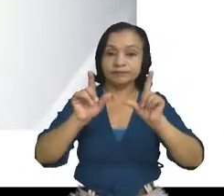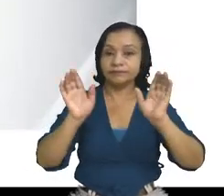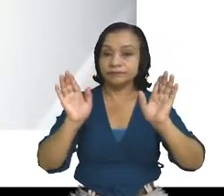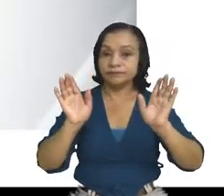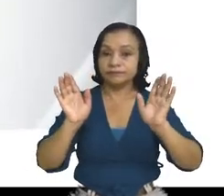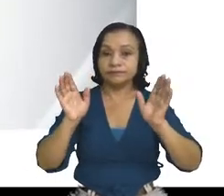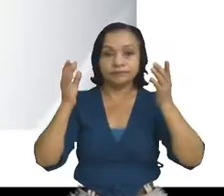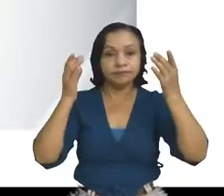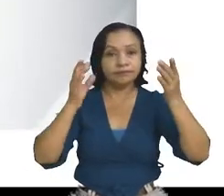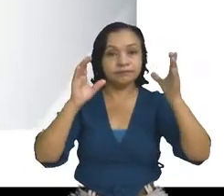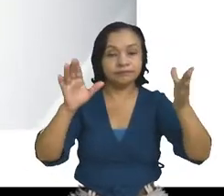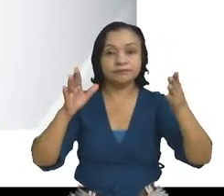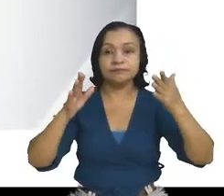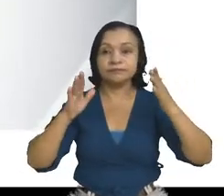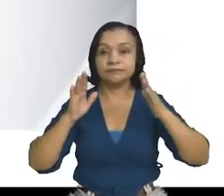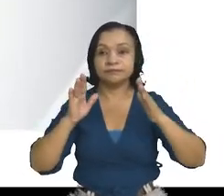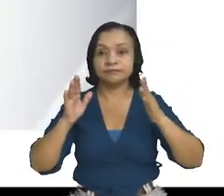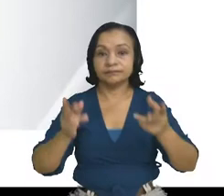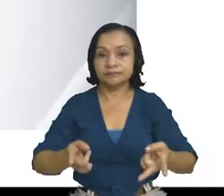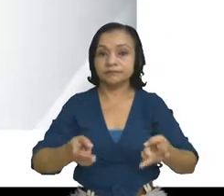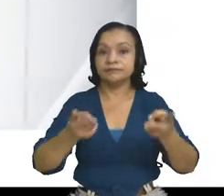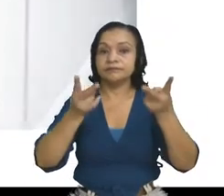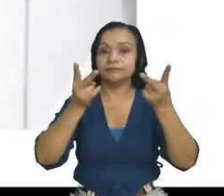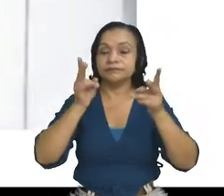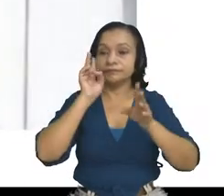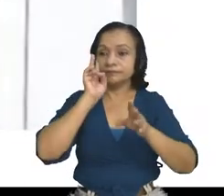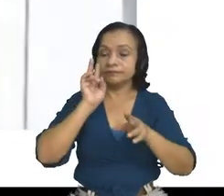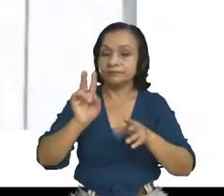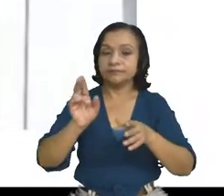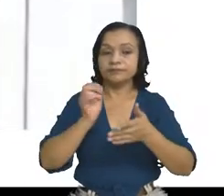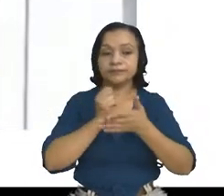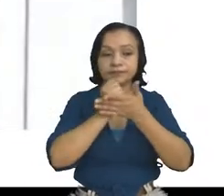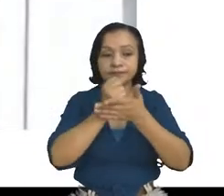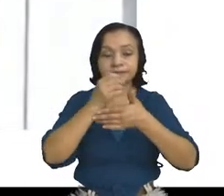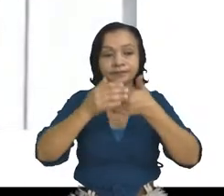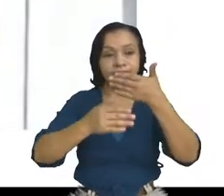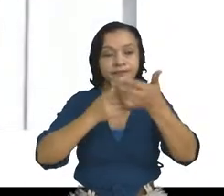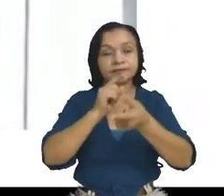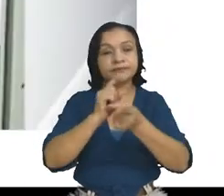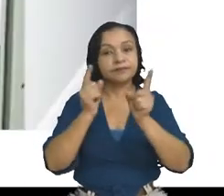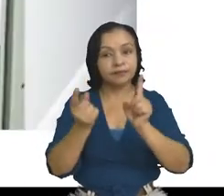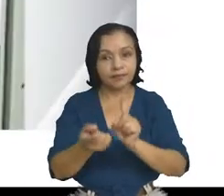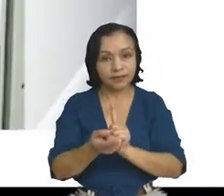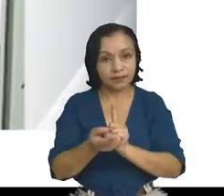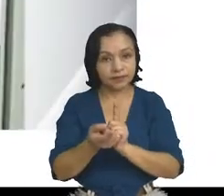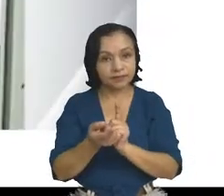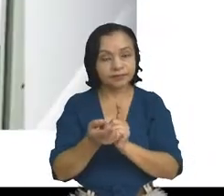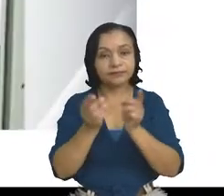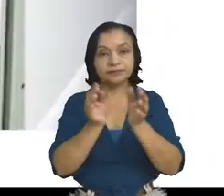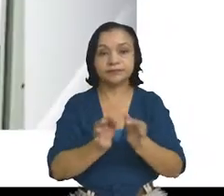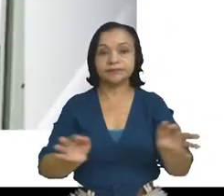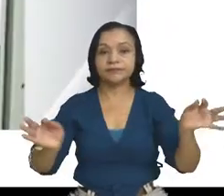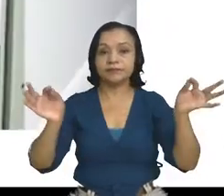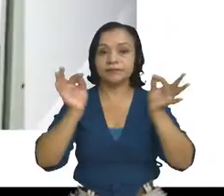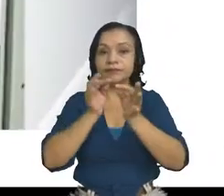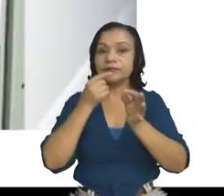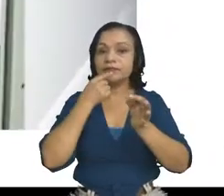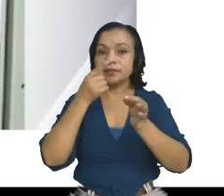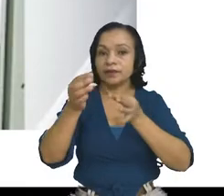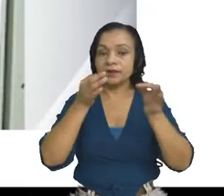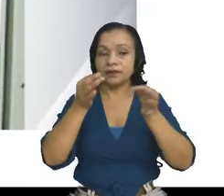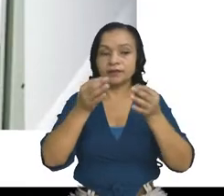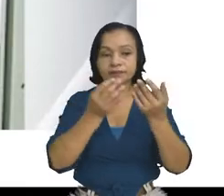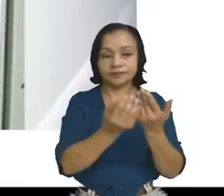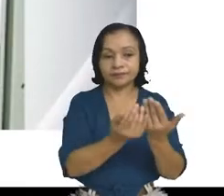con condiciones agradables a la vista, también eso te ayuda en tu proceso de recuperación. Entonces es importante, como vos decías, jardines